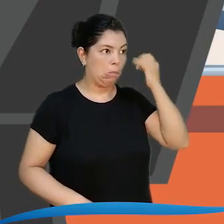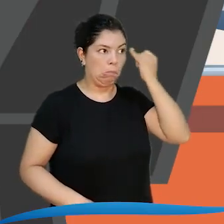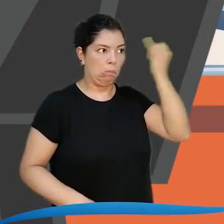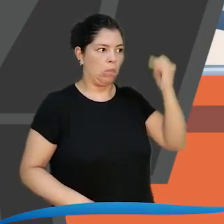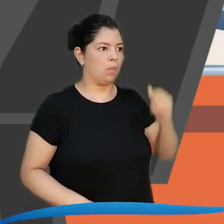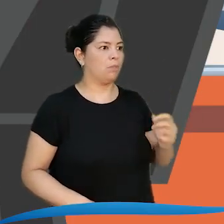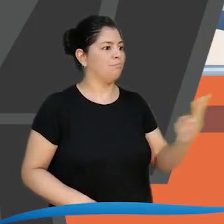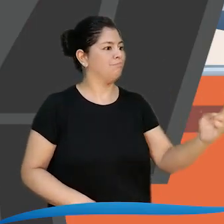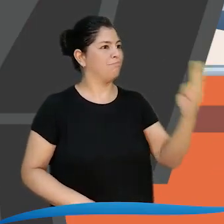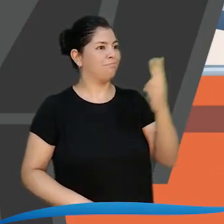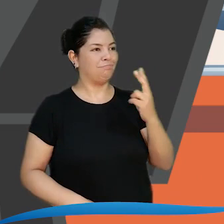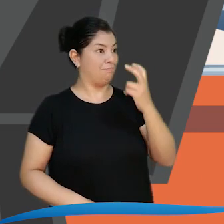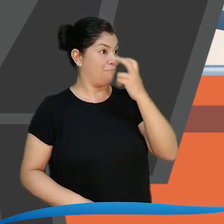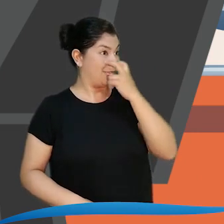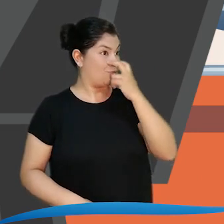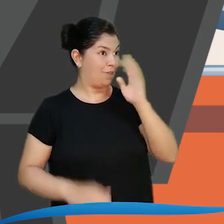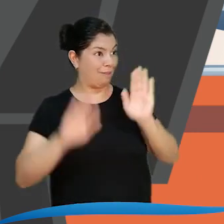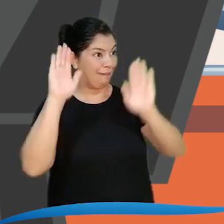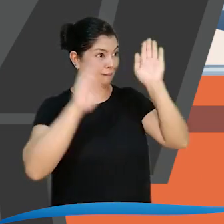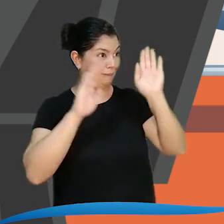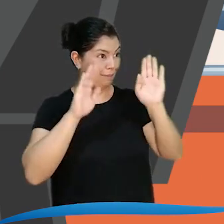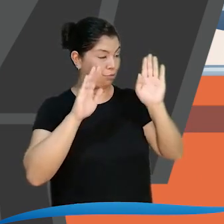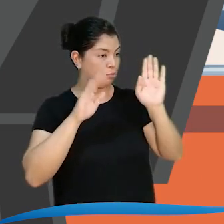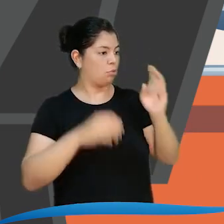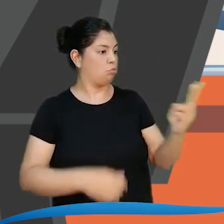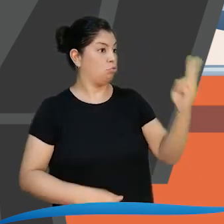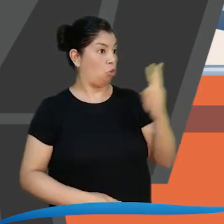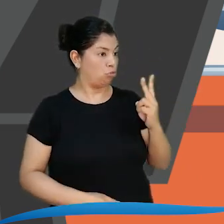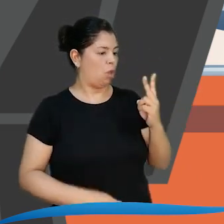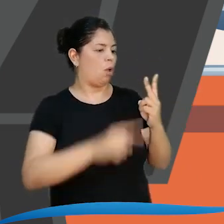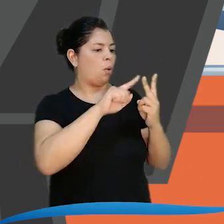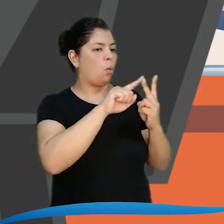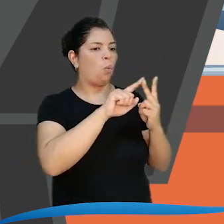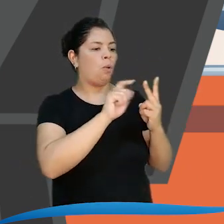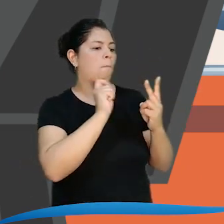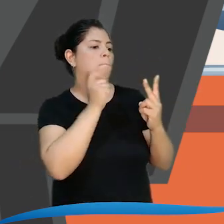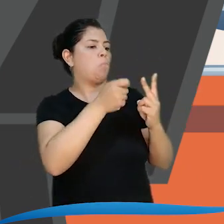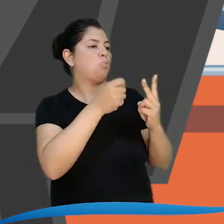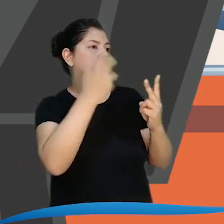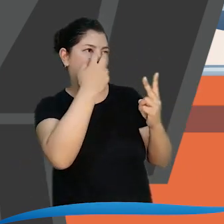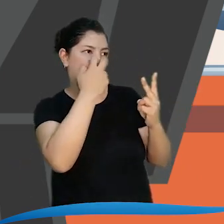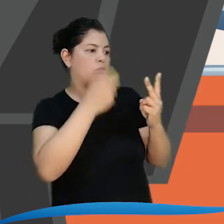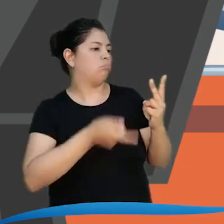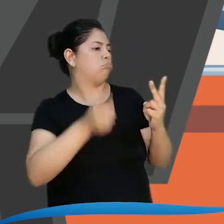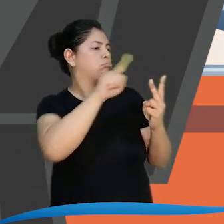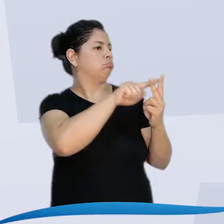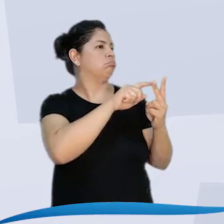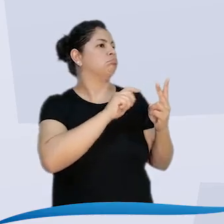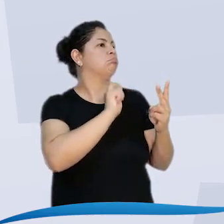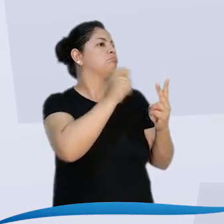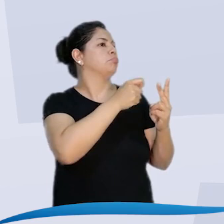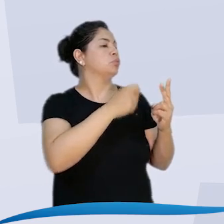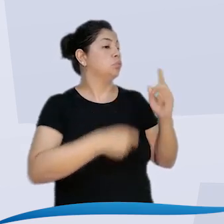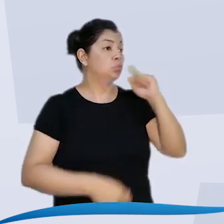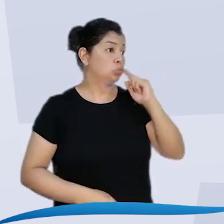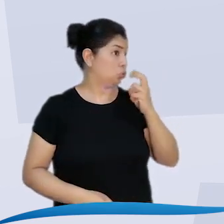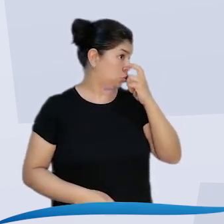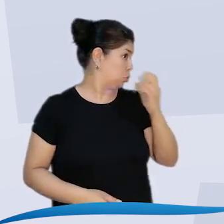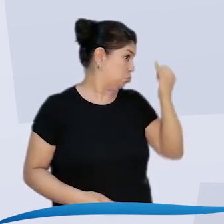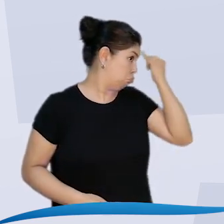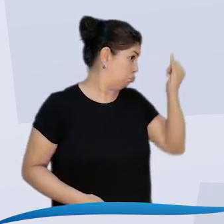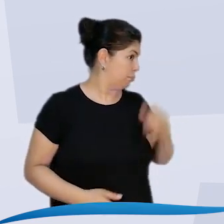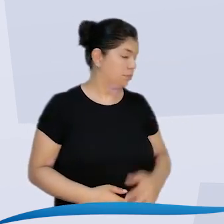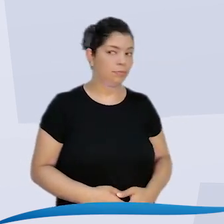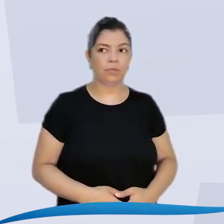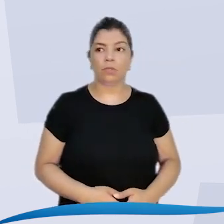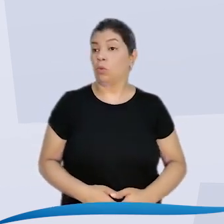uno de los 2 candidatos que se postularon por la discapacidad visual en el lugar de sordoceguera. Uy, no. En las